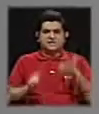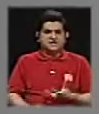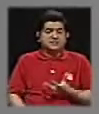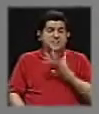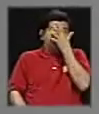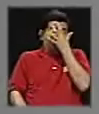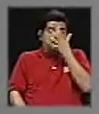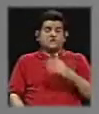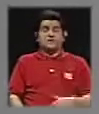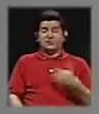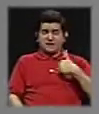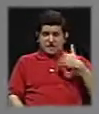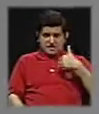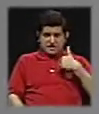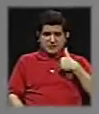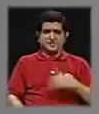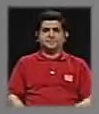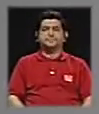puede experimentar.